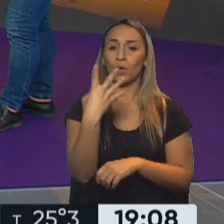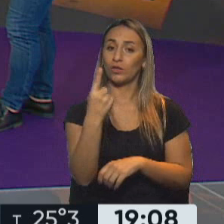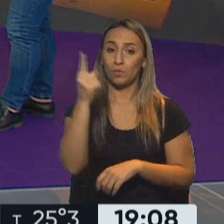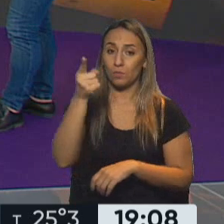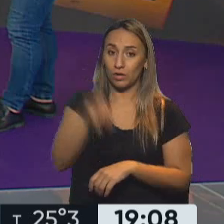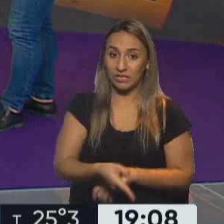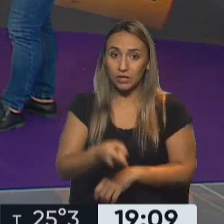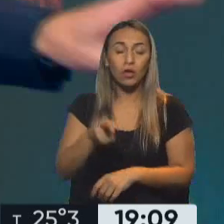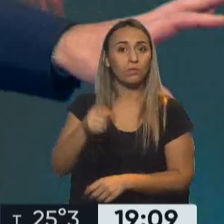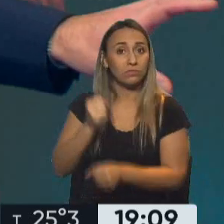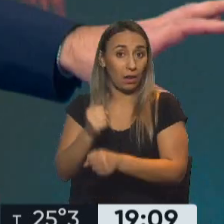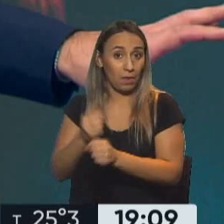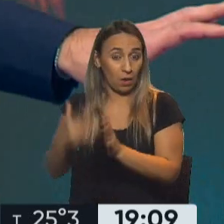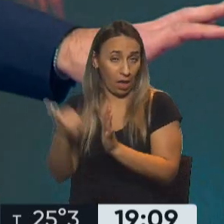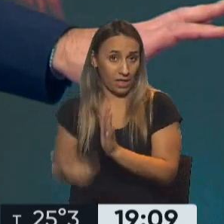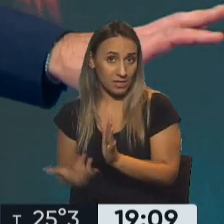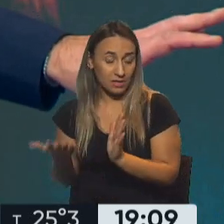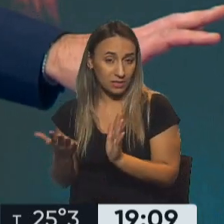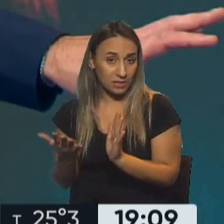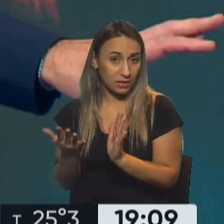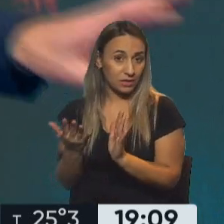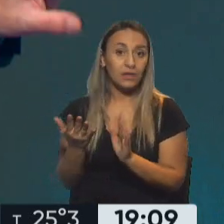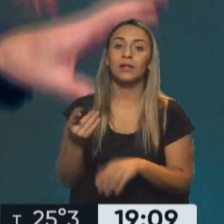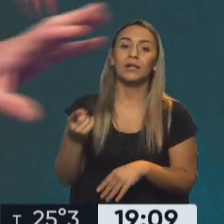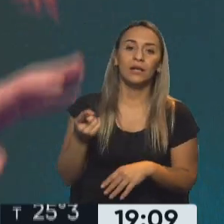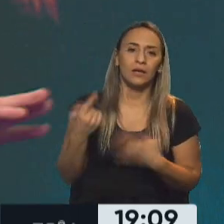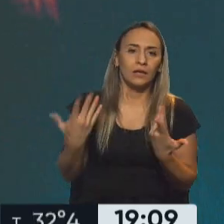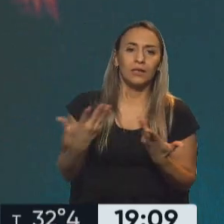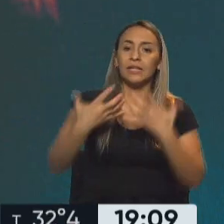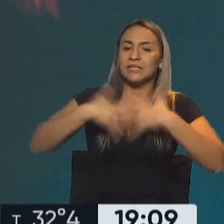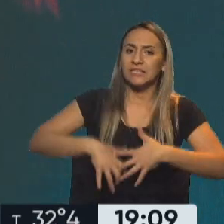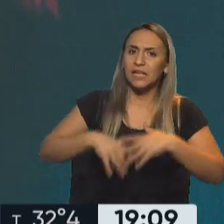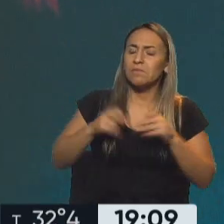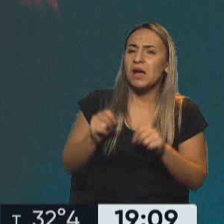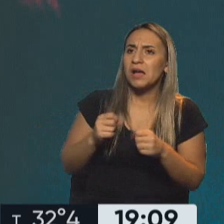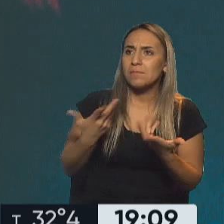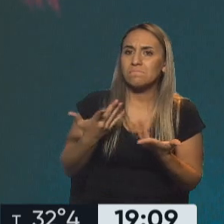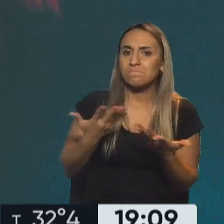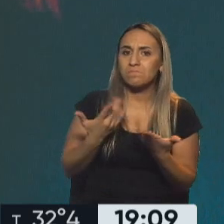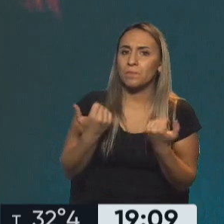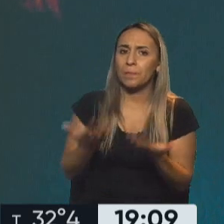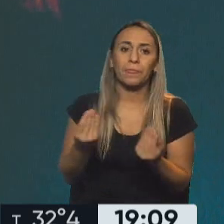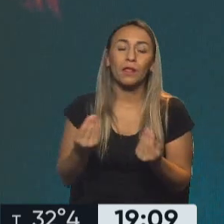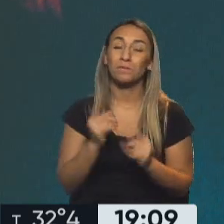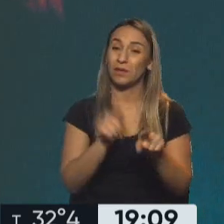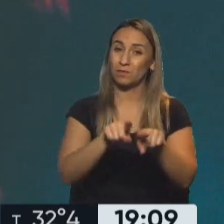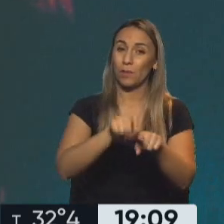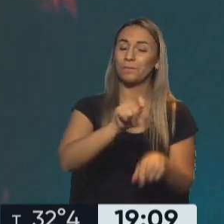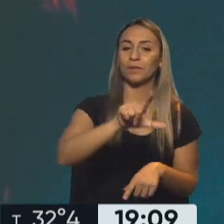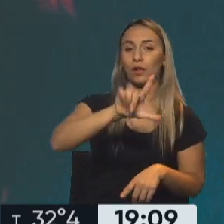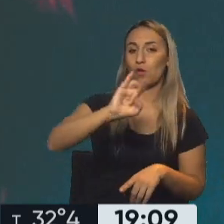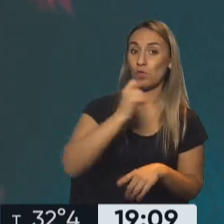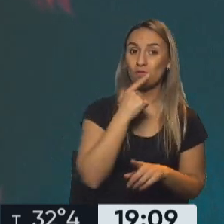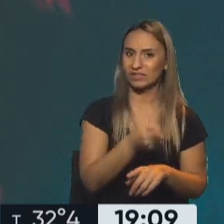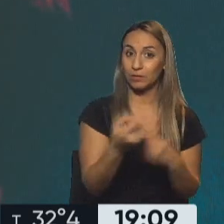dato es importante porque ¿qué le ofrece el sistema a estos chicos? Porque hay algo también que pasa con Lucas, que es algo que surge siempre cuando aparecen